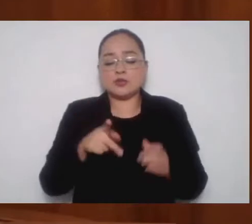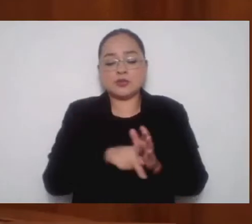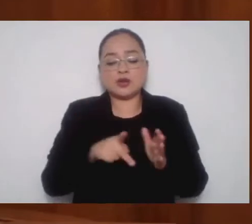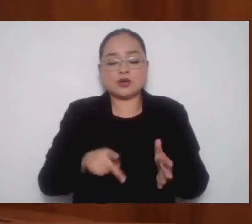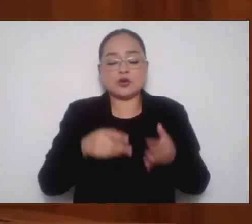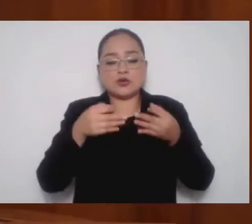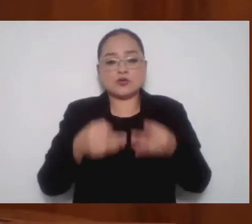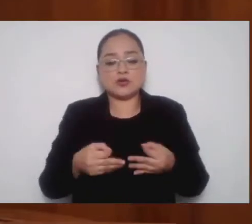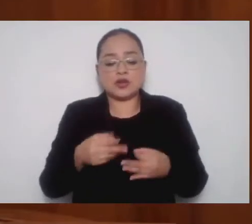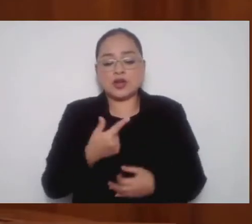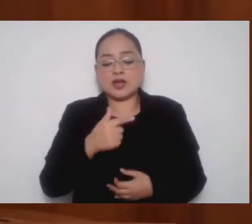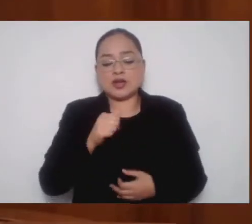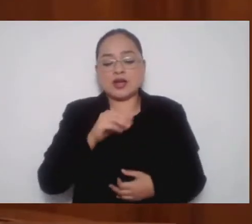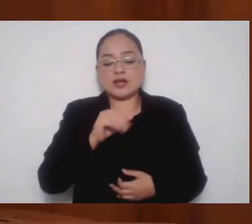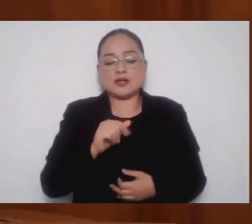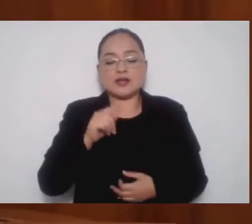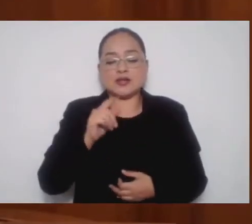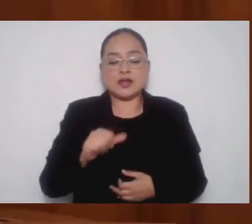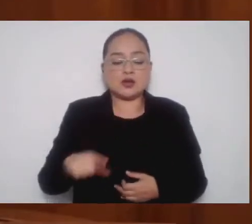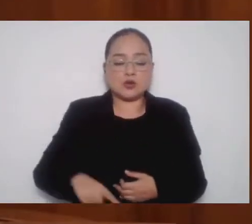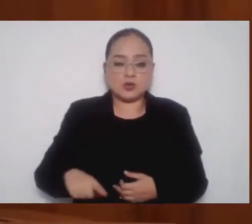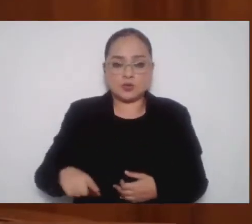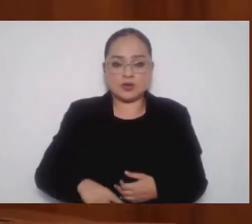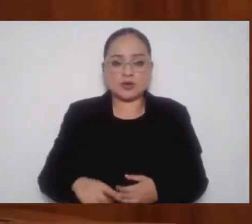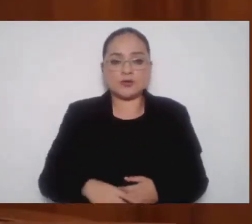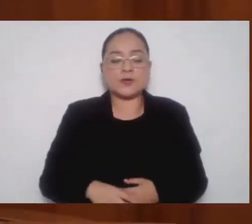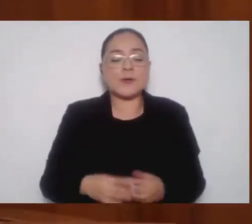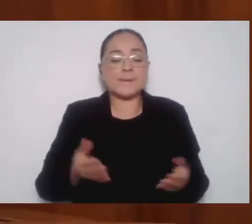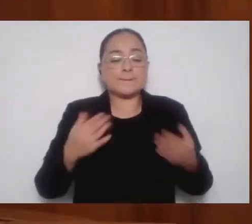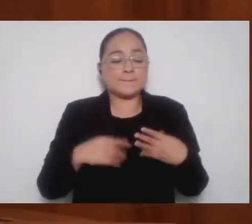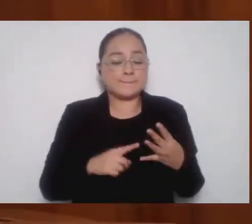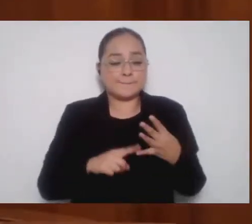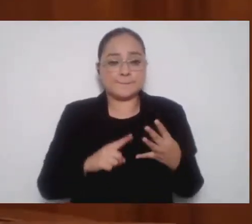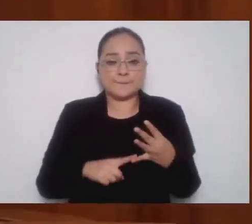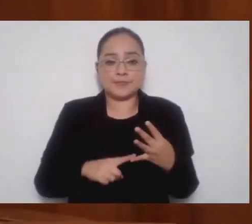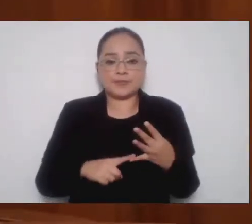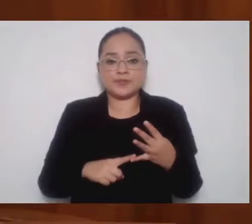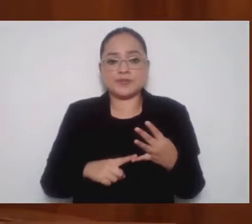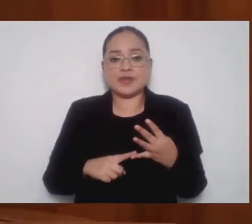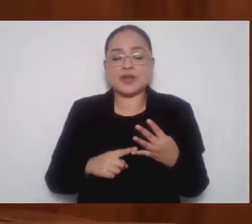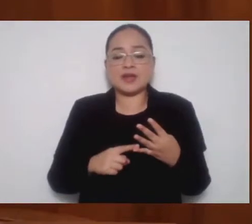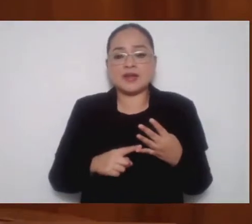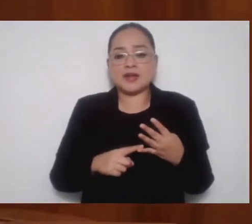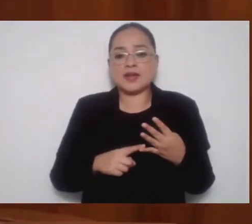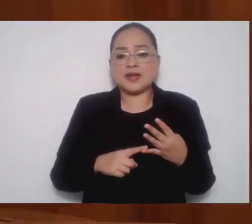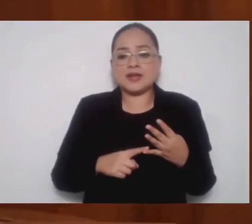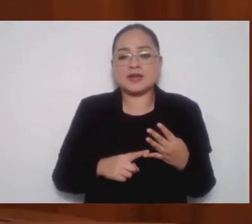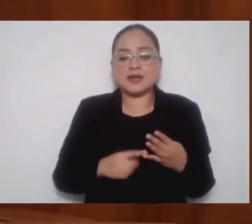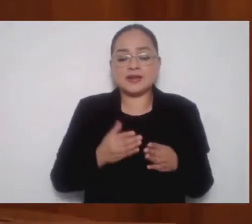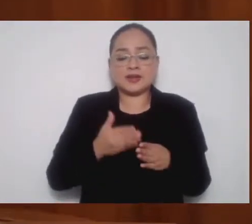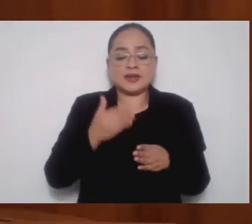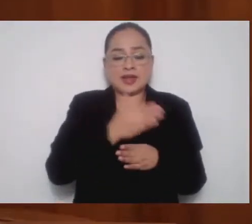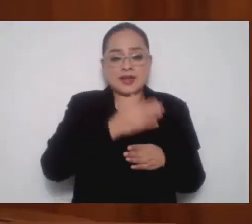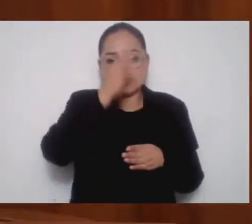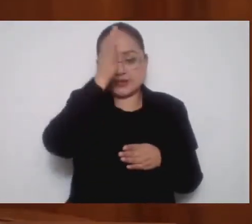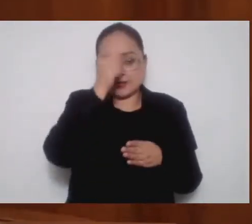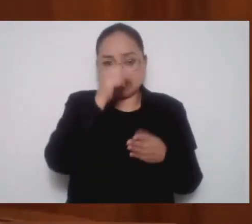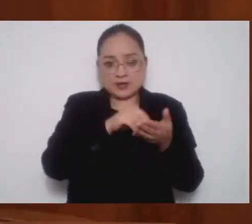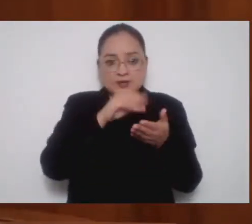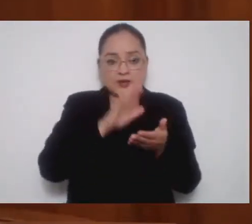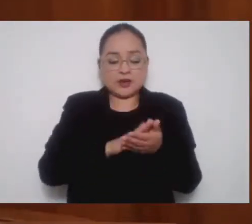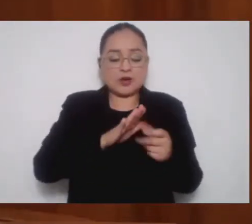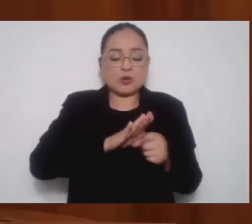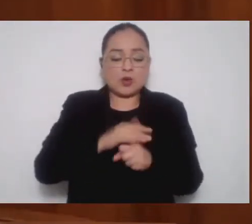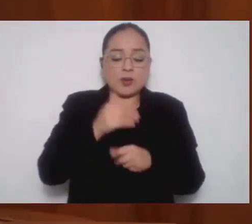periódico oficial Gaceta del Gobierno. 4. En términos del acuerdo por el que se establece